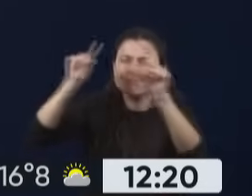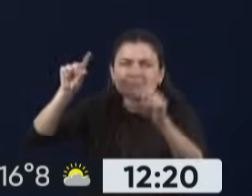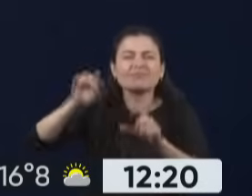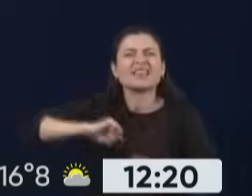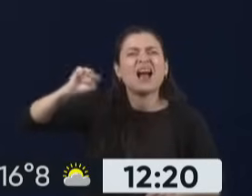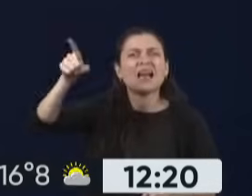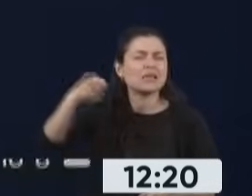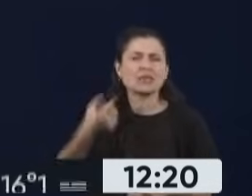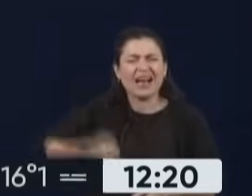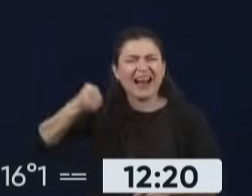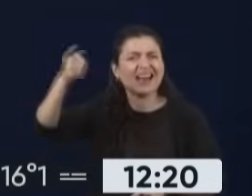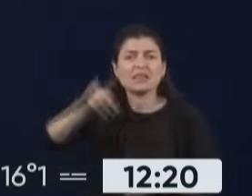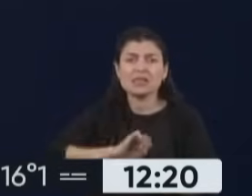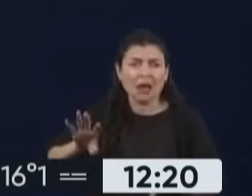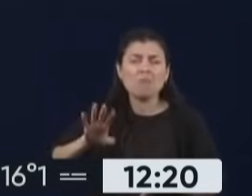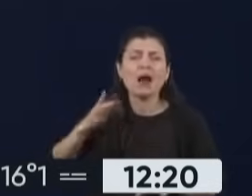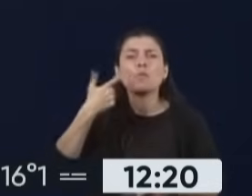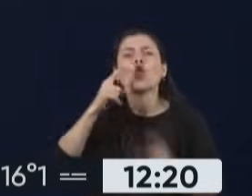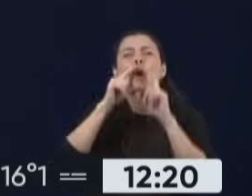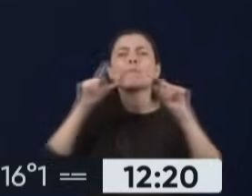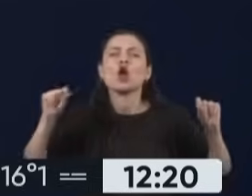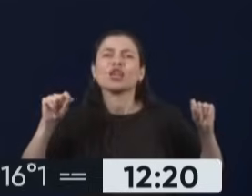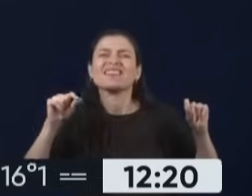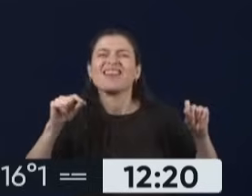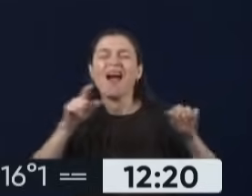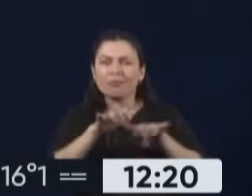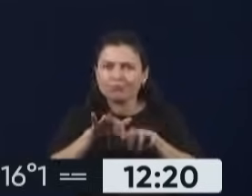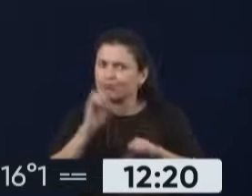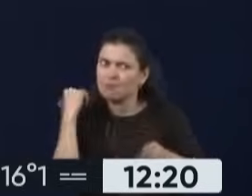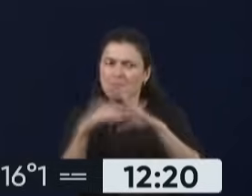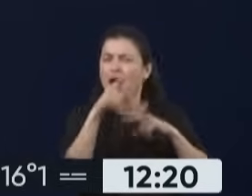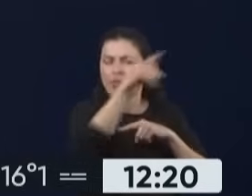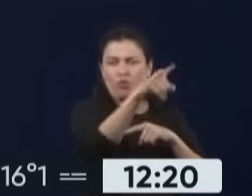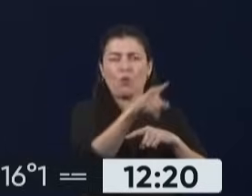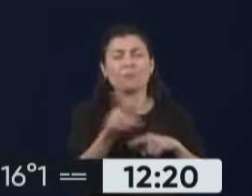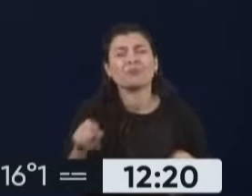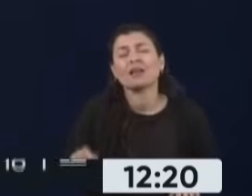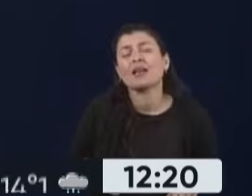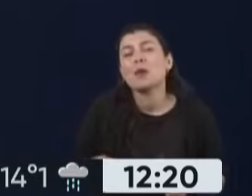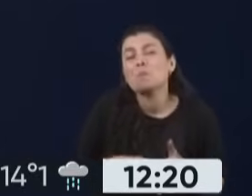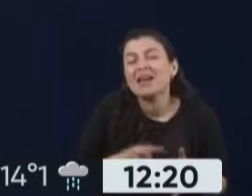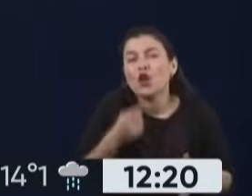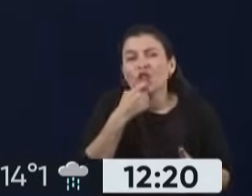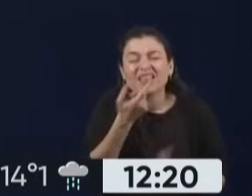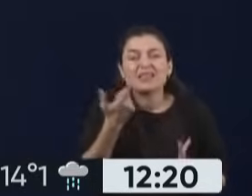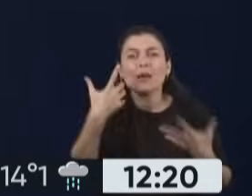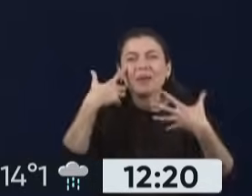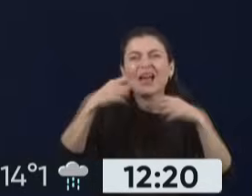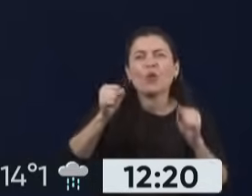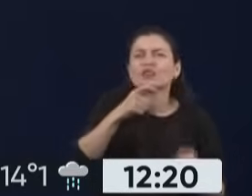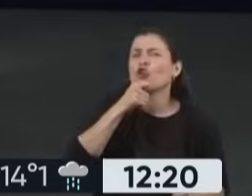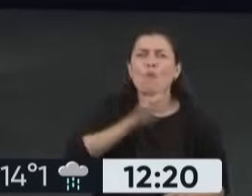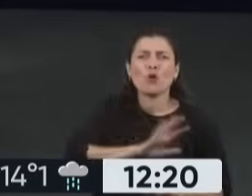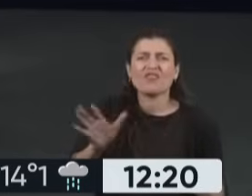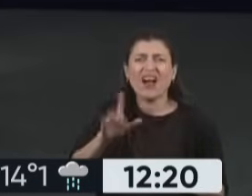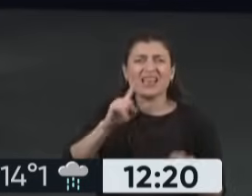acuerdo con eso. Pero el número va a ser siempre, digamos, muy fácil de chequear, porque va a estar